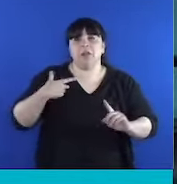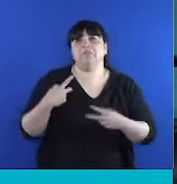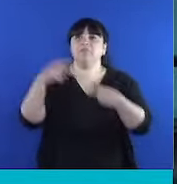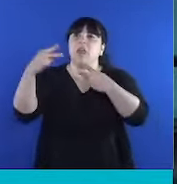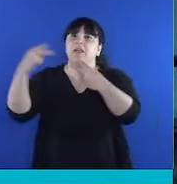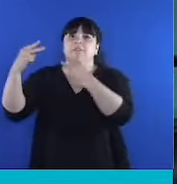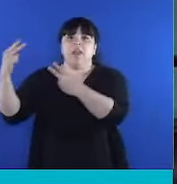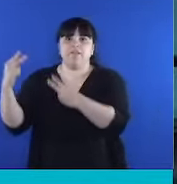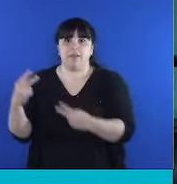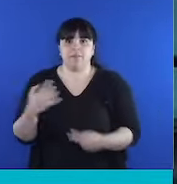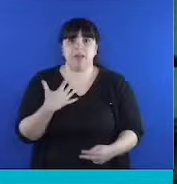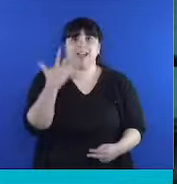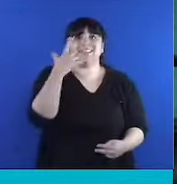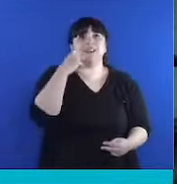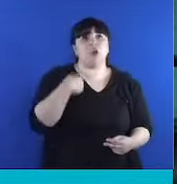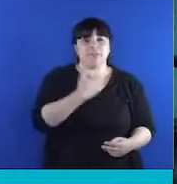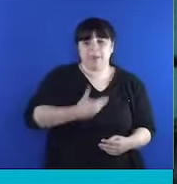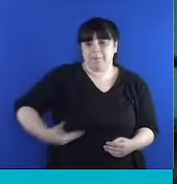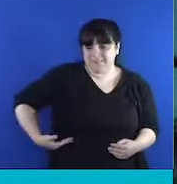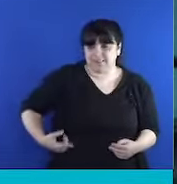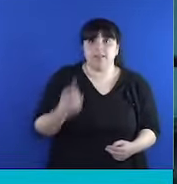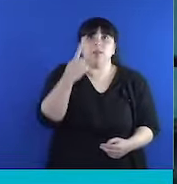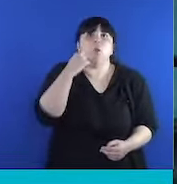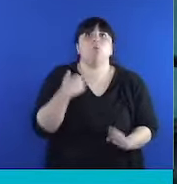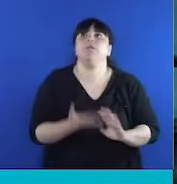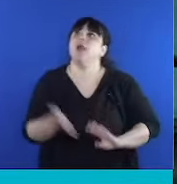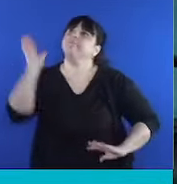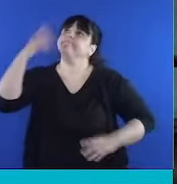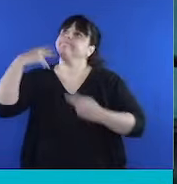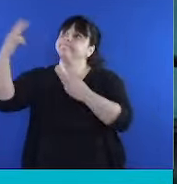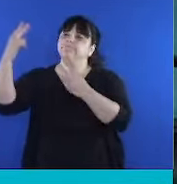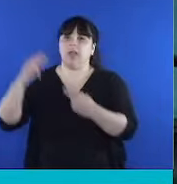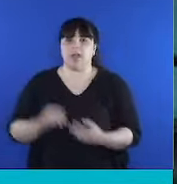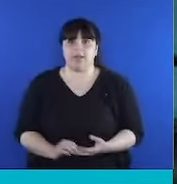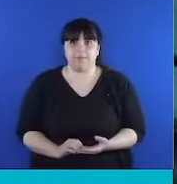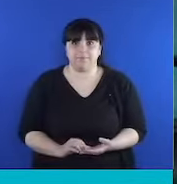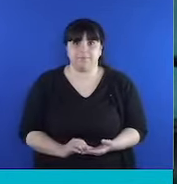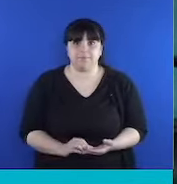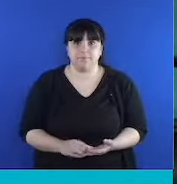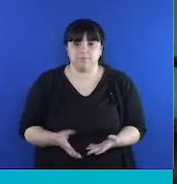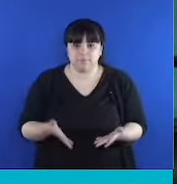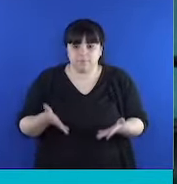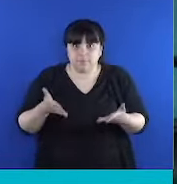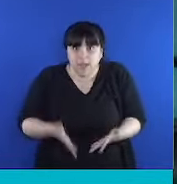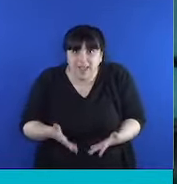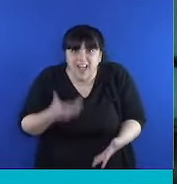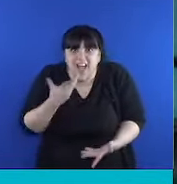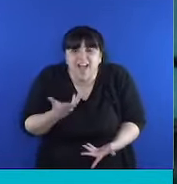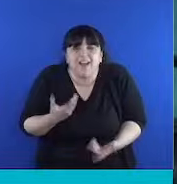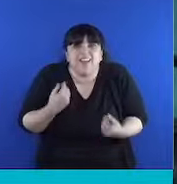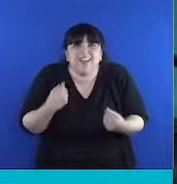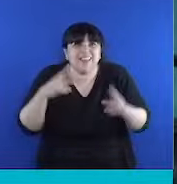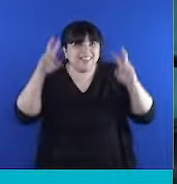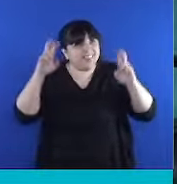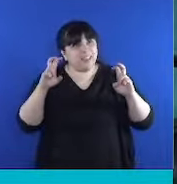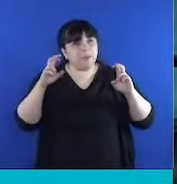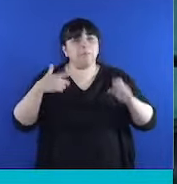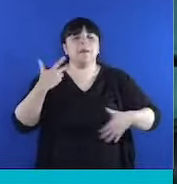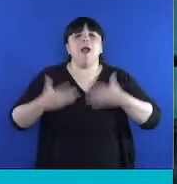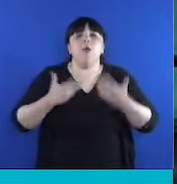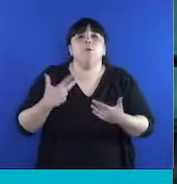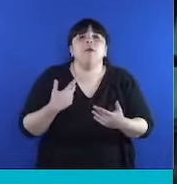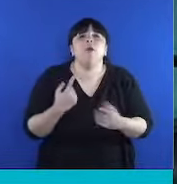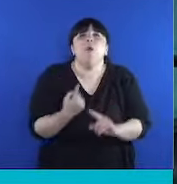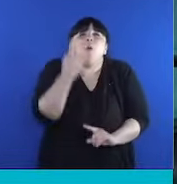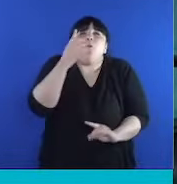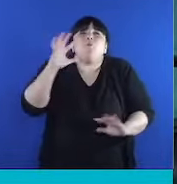cada 5 días de mandato, un día estuvo de viaje. Aquí estamos hablando de juegos en los que por única vez muchas personas